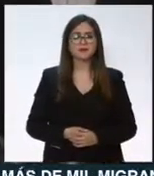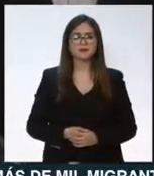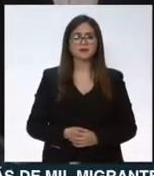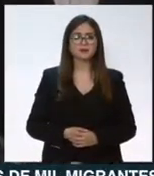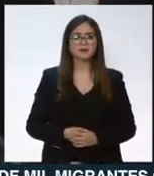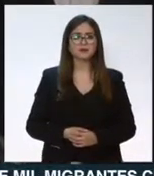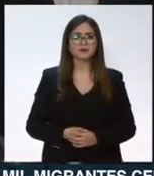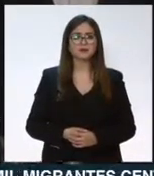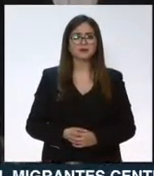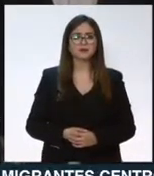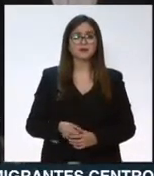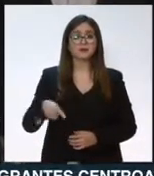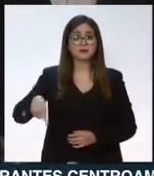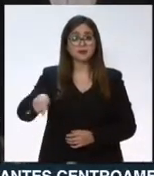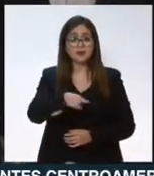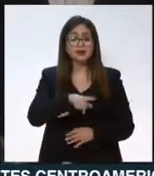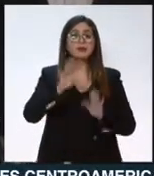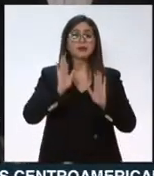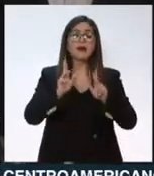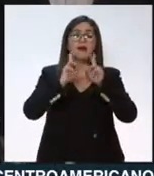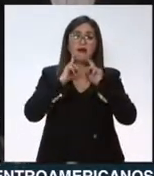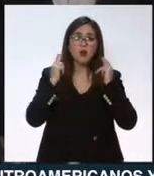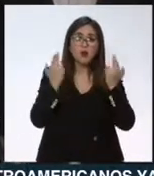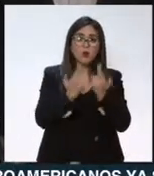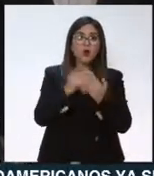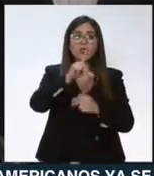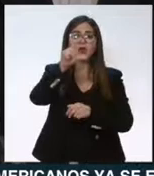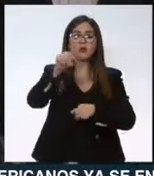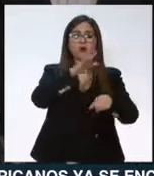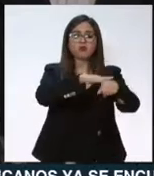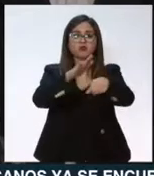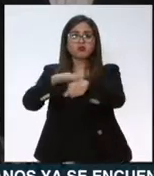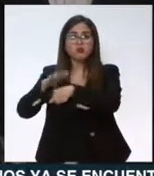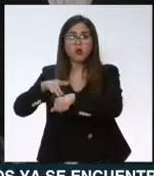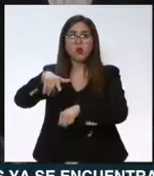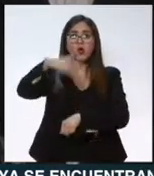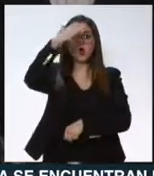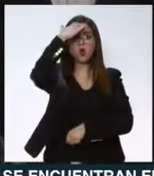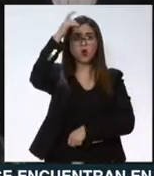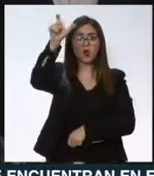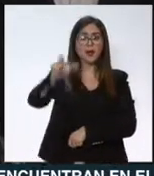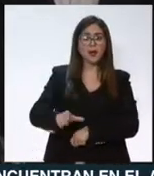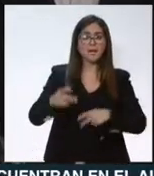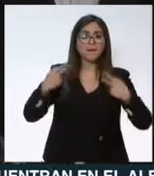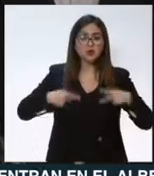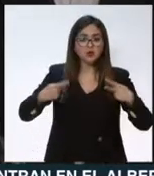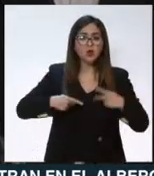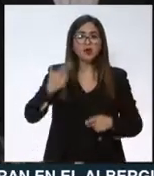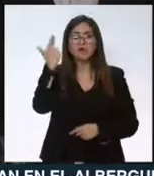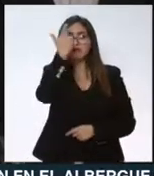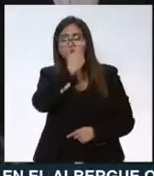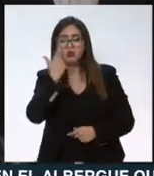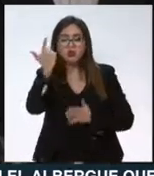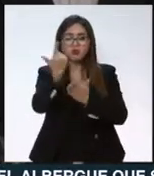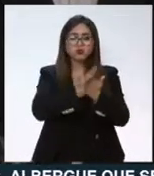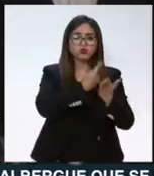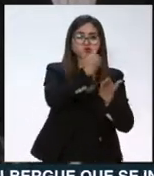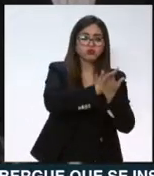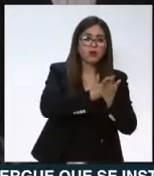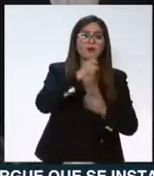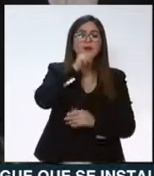Se hace la reunión, se hace la convocatoria, se conoce al policía de cuadrante, se hacen los diagnósticos, se generan grupos